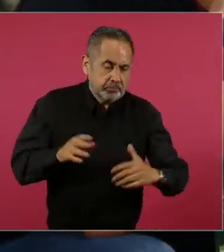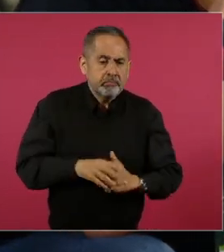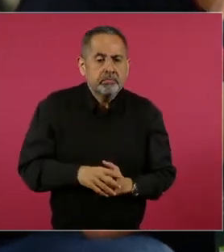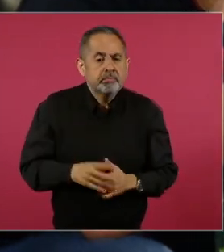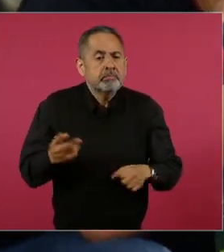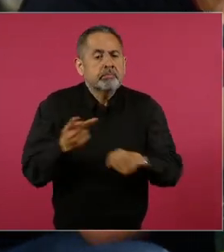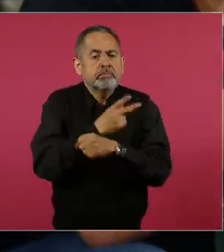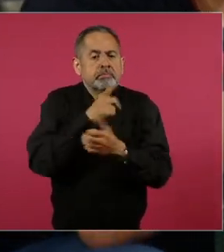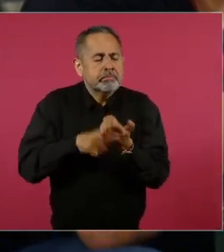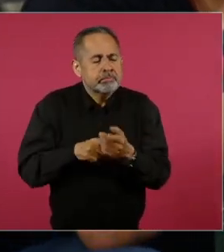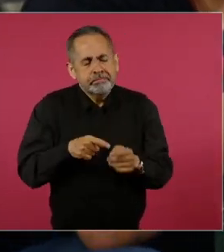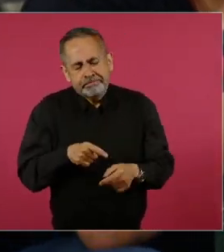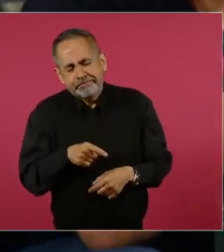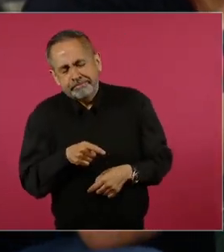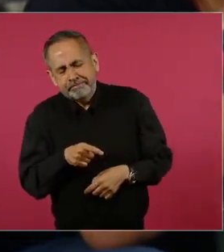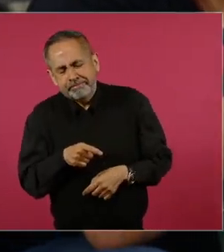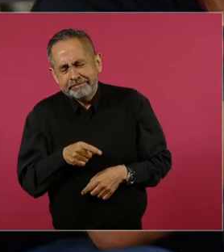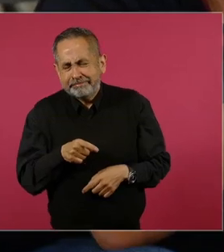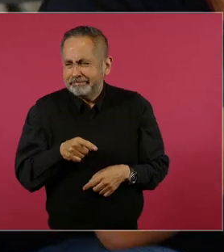Resulta que hay un tema muy